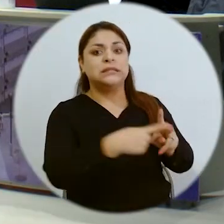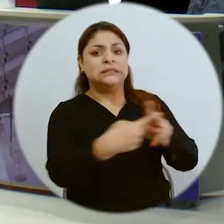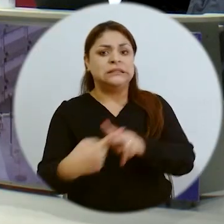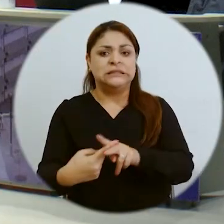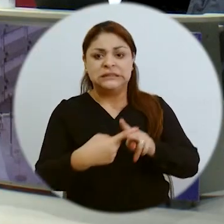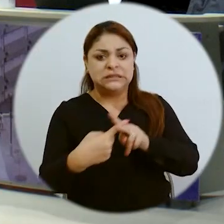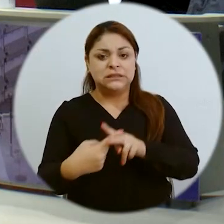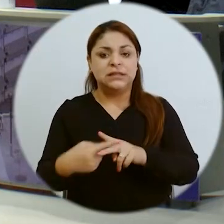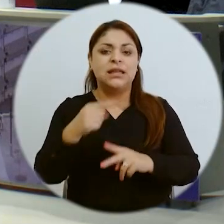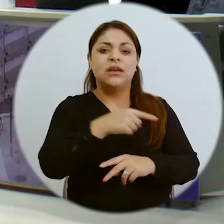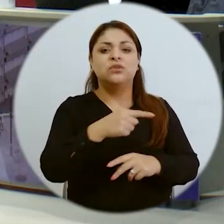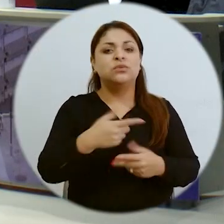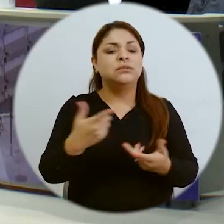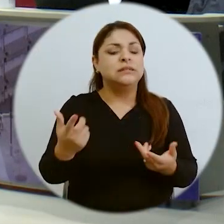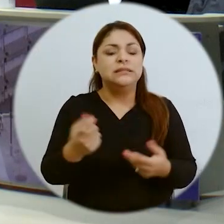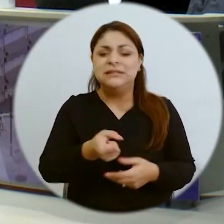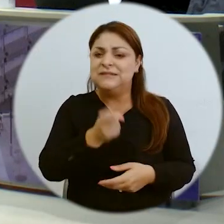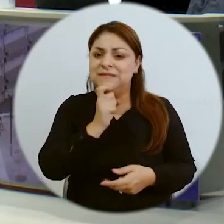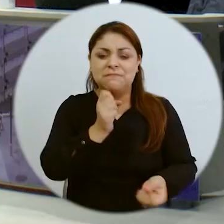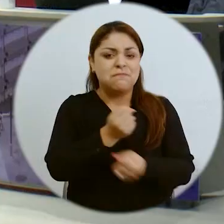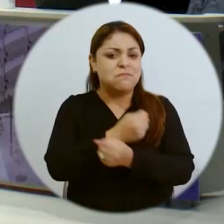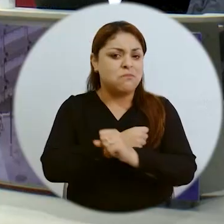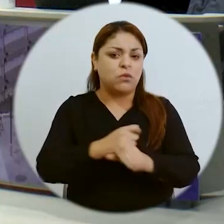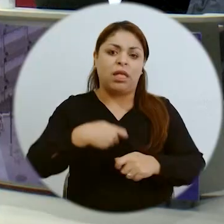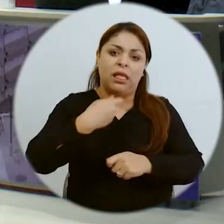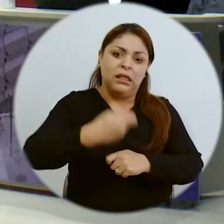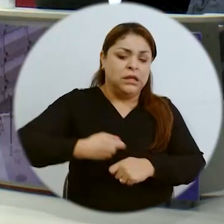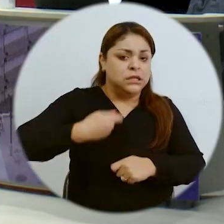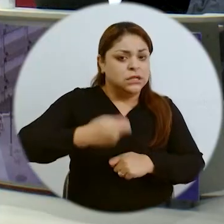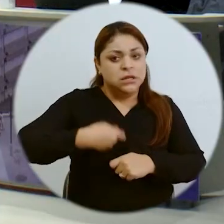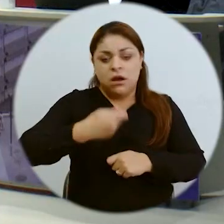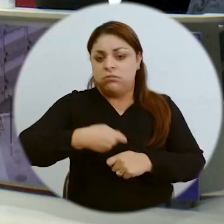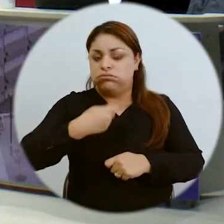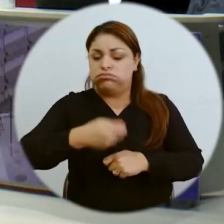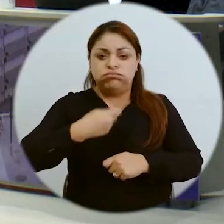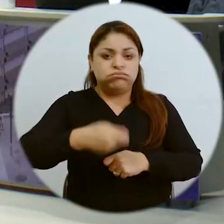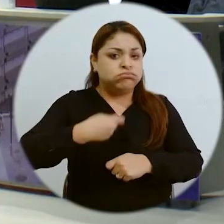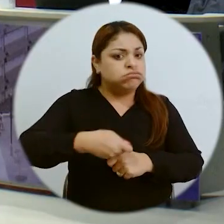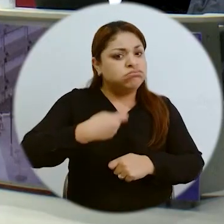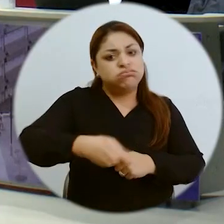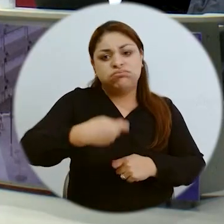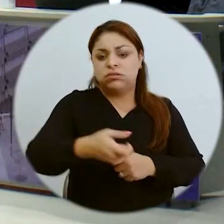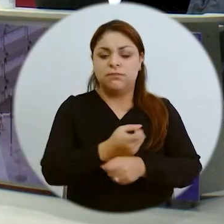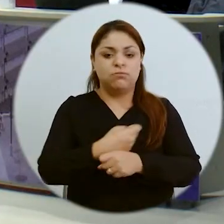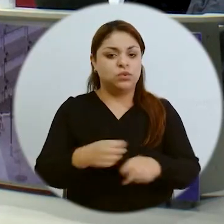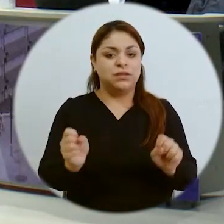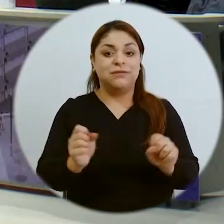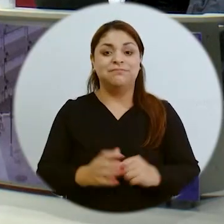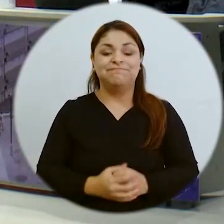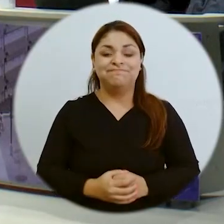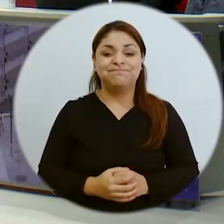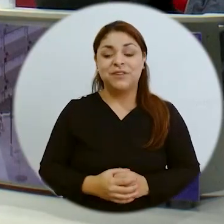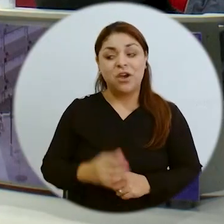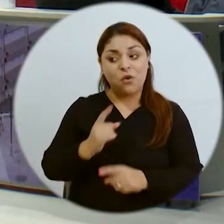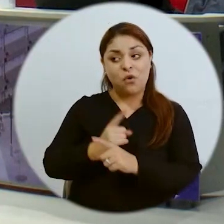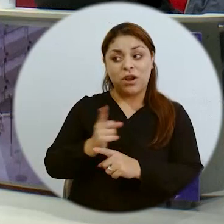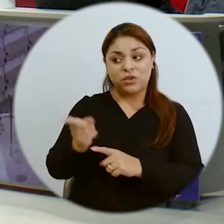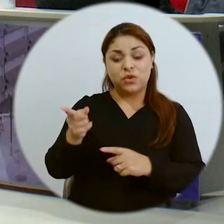nos comenta don Danilo de esos datos. Pero hay que ponerle mucha atención a esa población y a ese